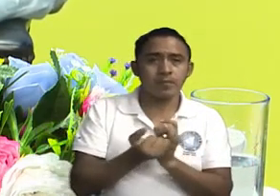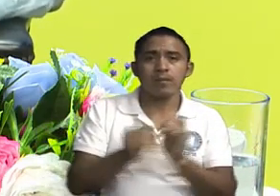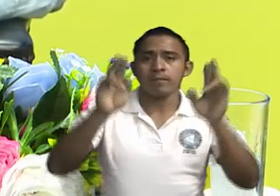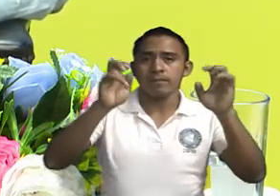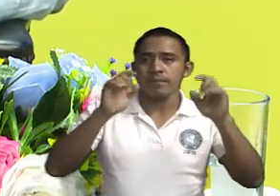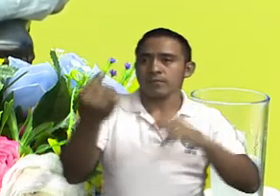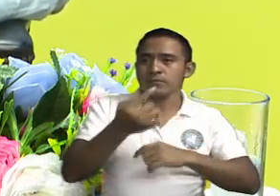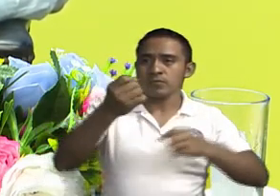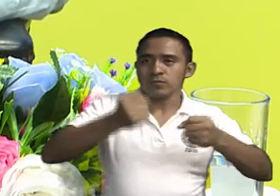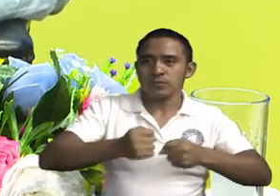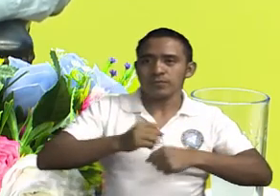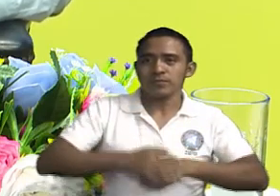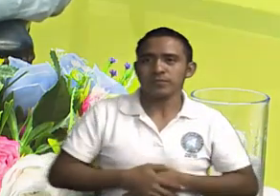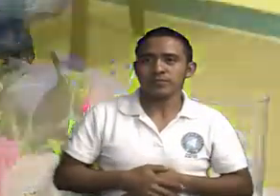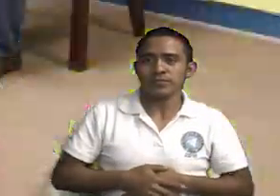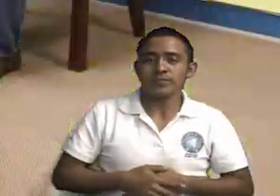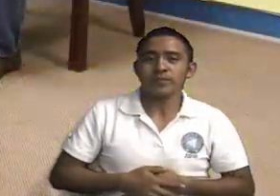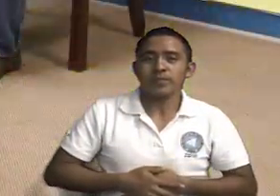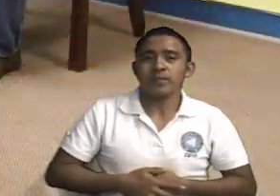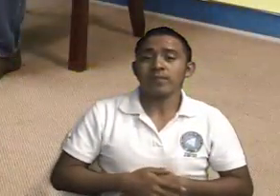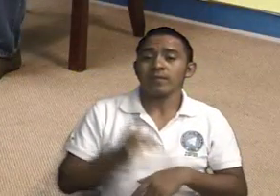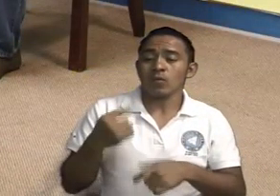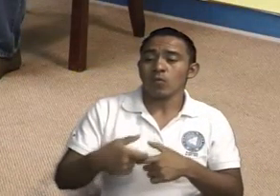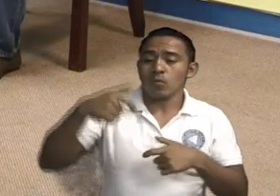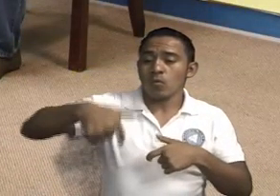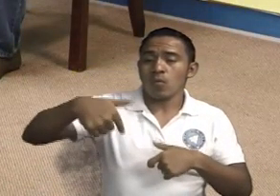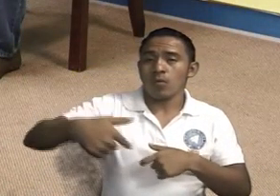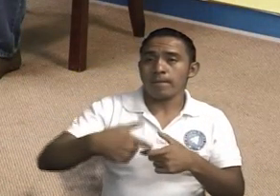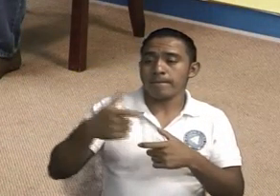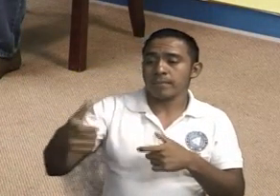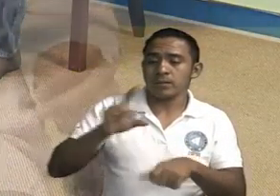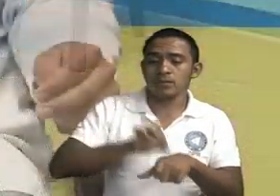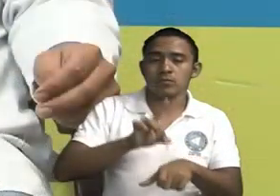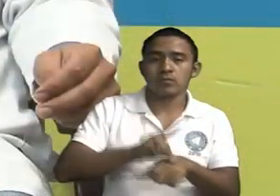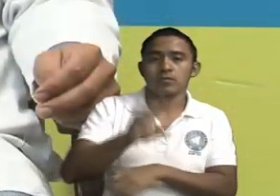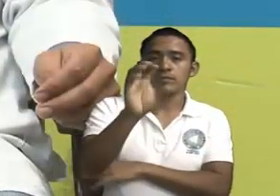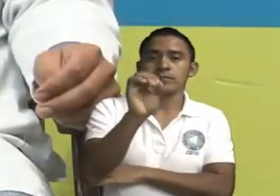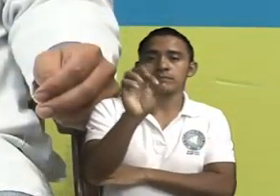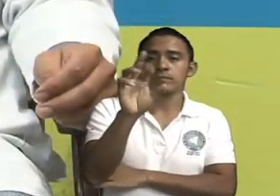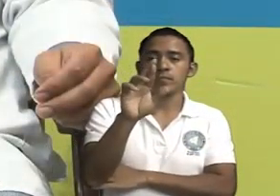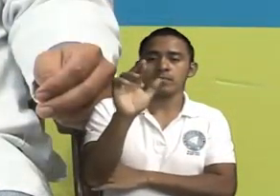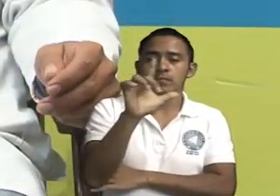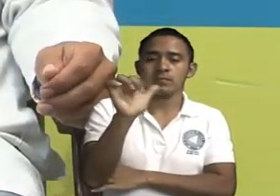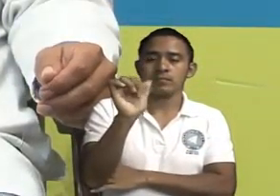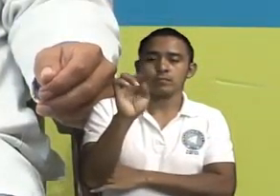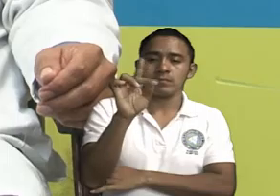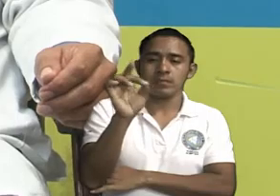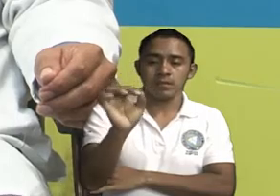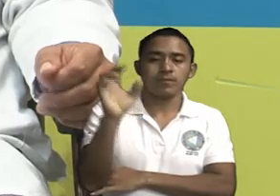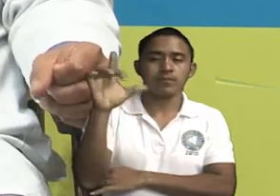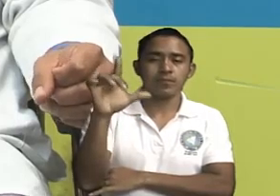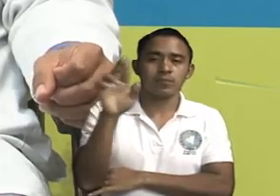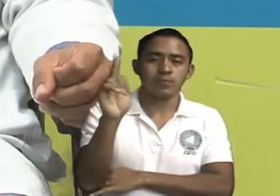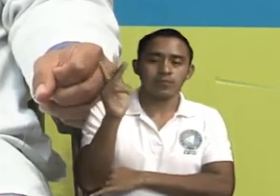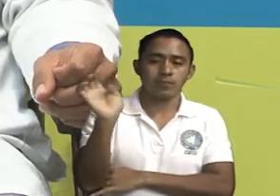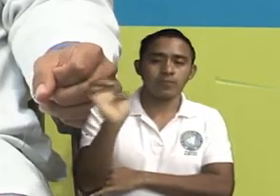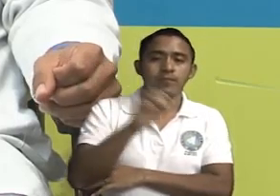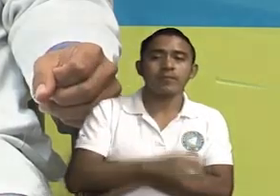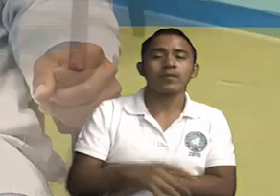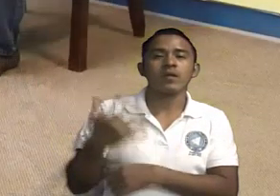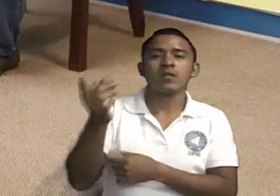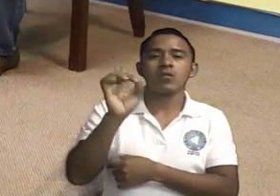para hombres, doctor. Así es, así es. Para ello hemos invitado al doctor Orlando Luquez, quien es parte del equipo médico del Hospital